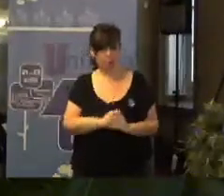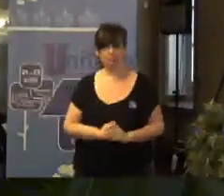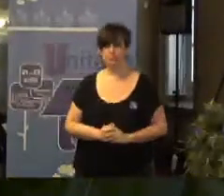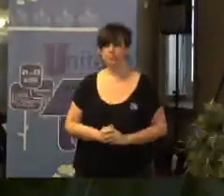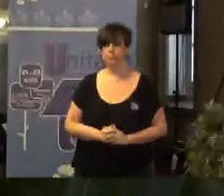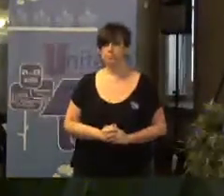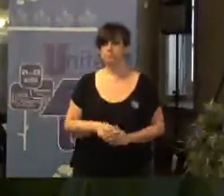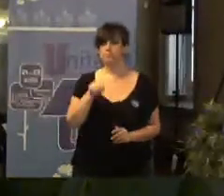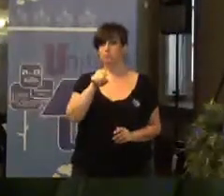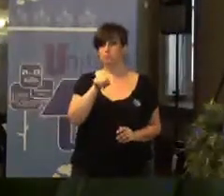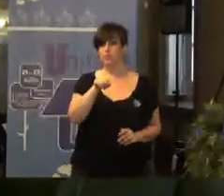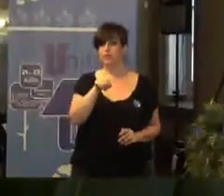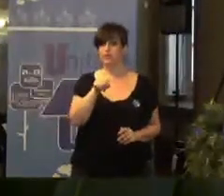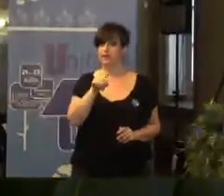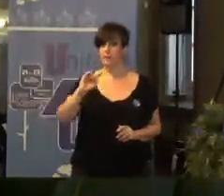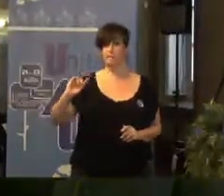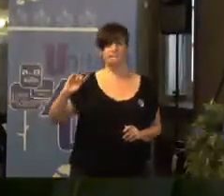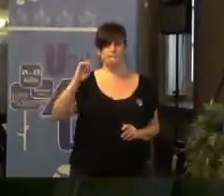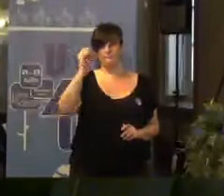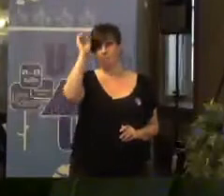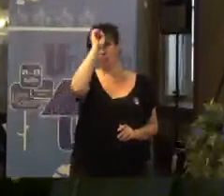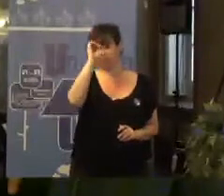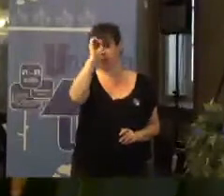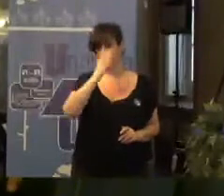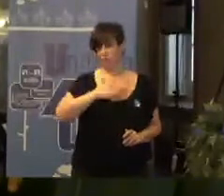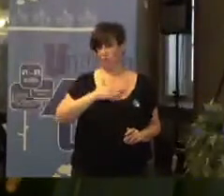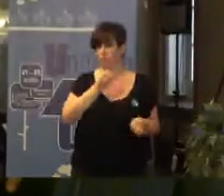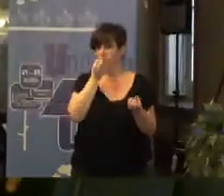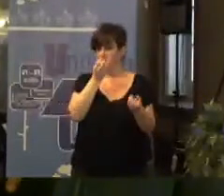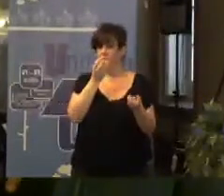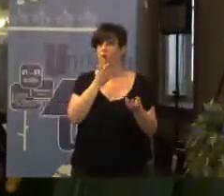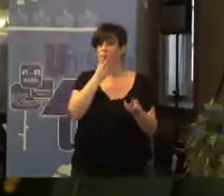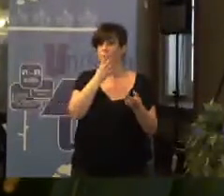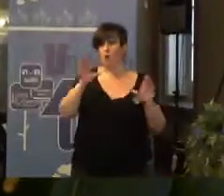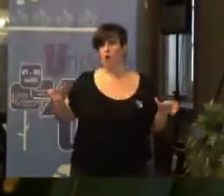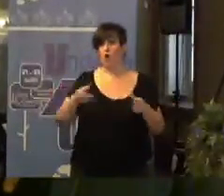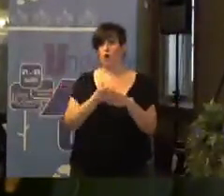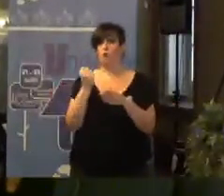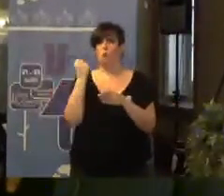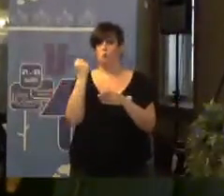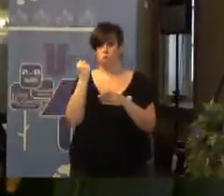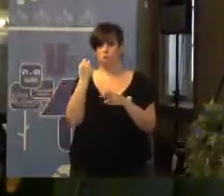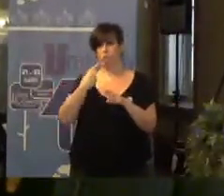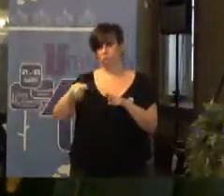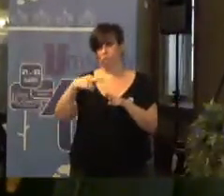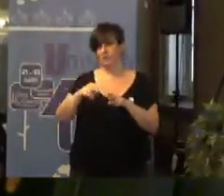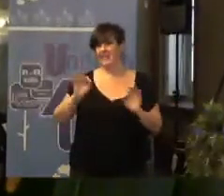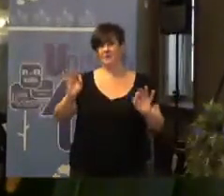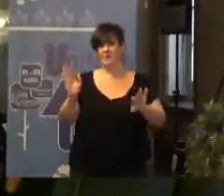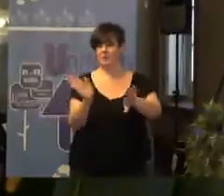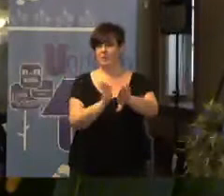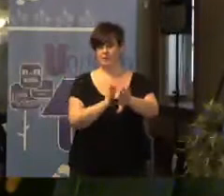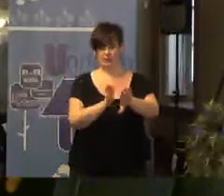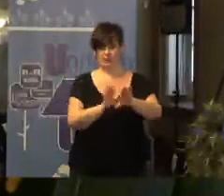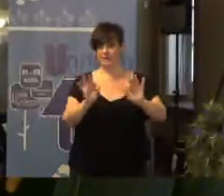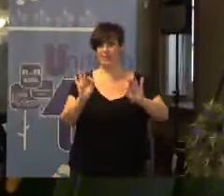Ese é un primeiro postulado. Por lo tanto, esa diferenciación é absolutamente indispensable. Precisamente as forzas políticas, os partidos, sobre todo os partidos de esquerda, no sentido propio,